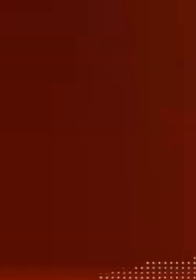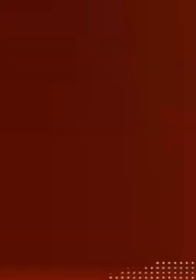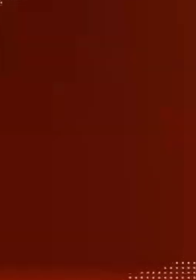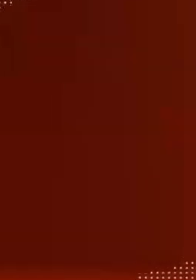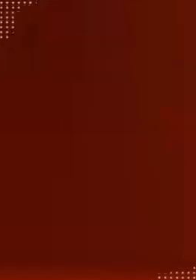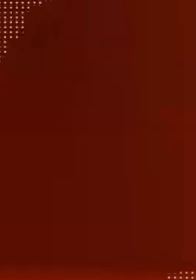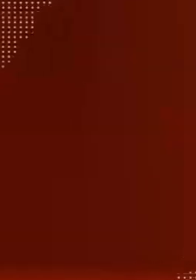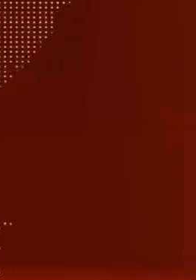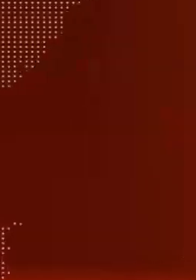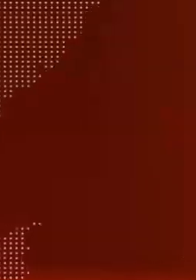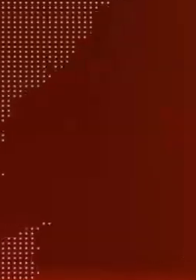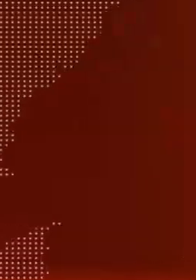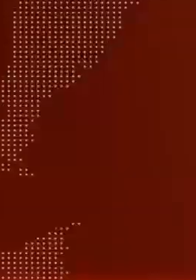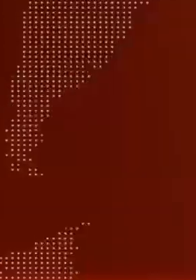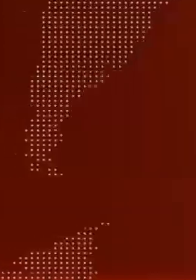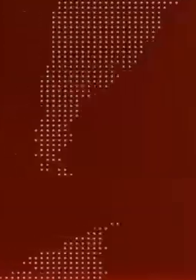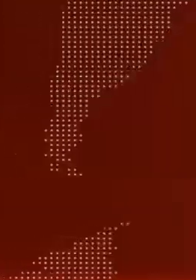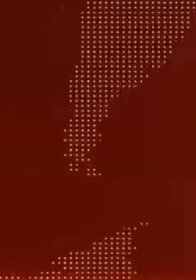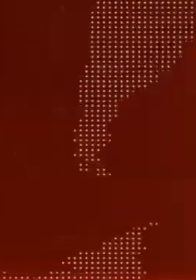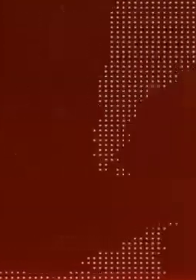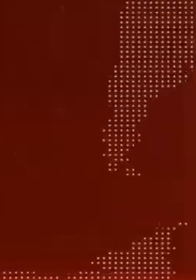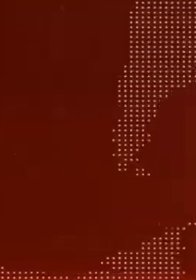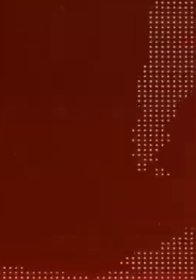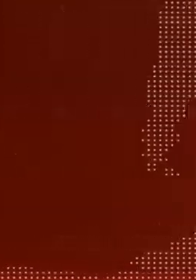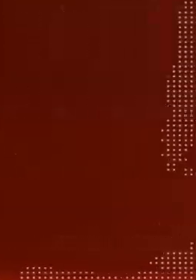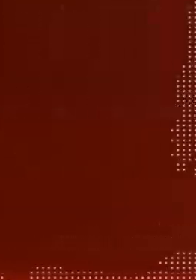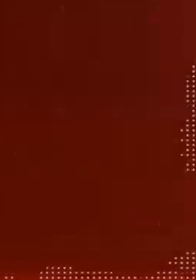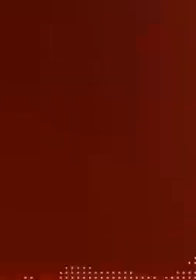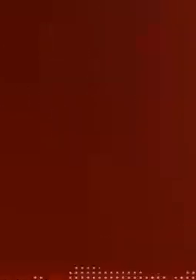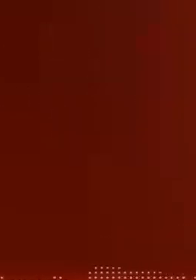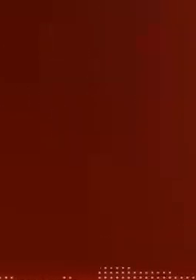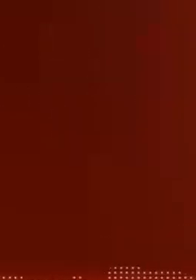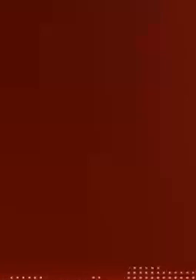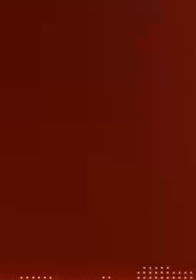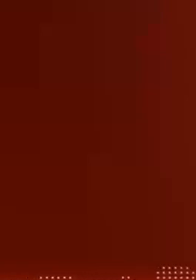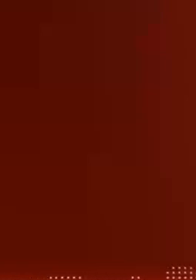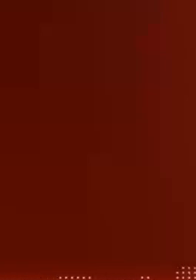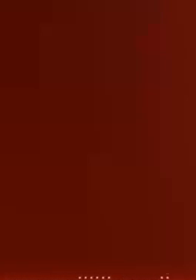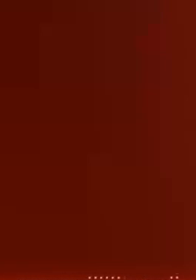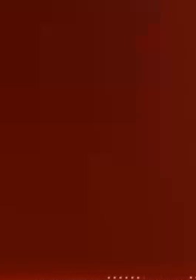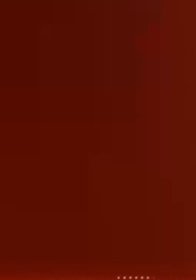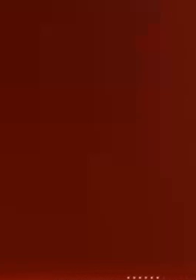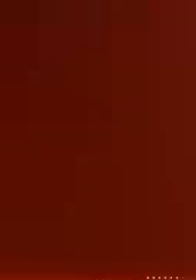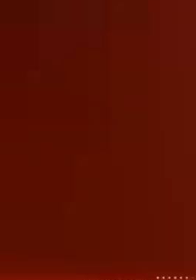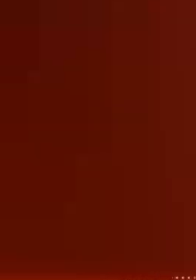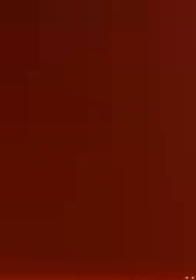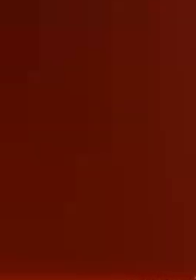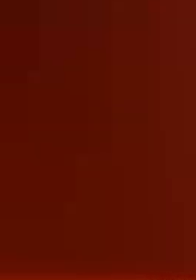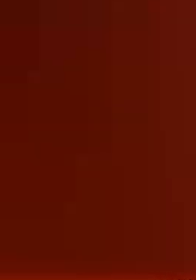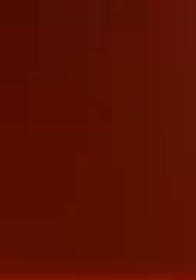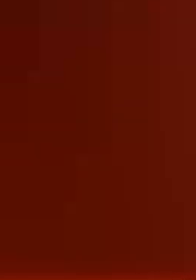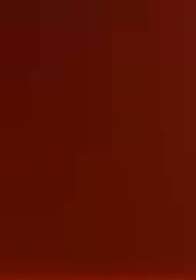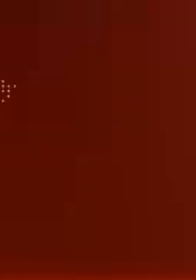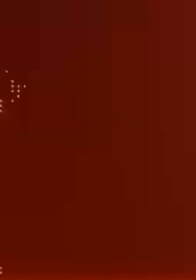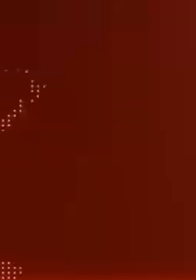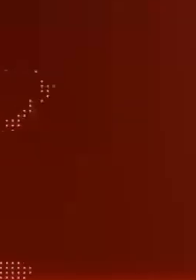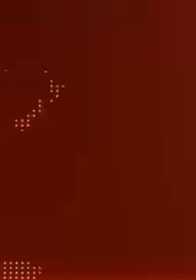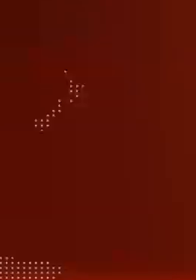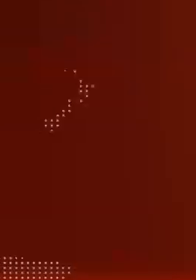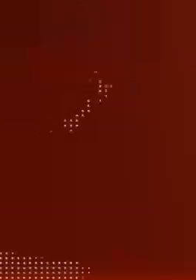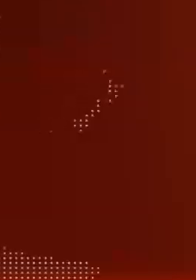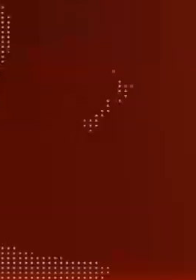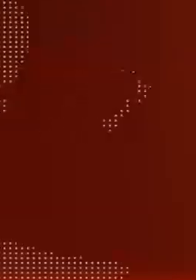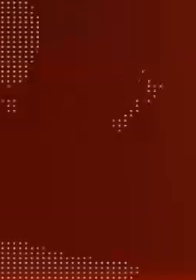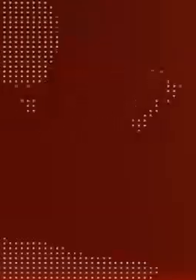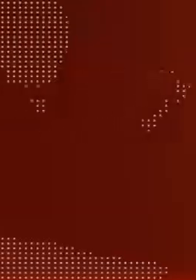en próximos meses. Y sobre todo decirte que a partir del 2021 ya se van a empezar a